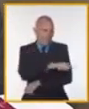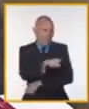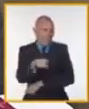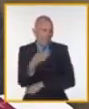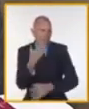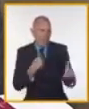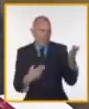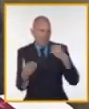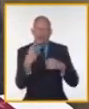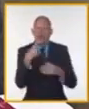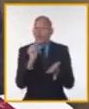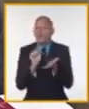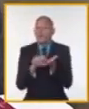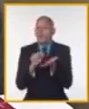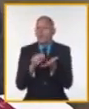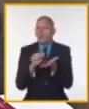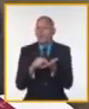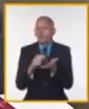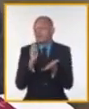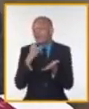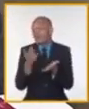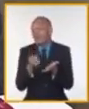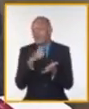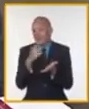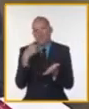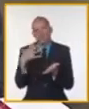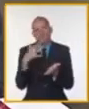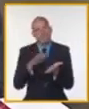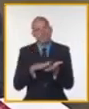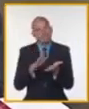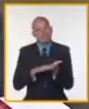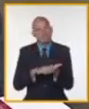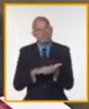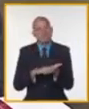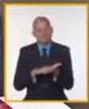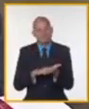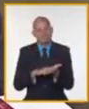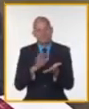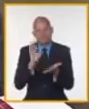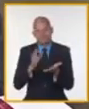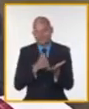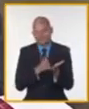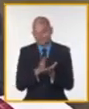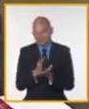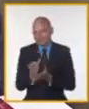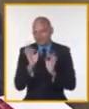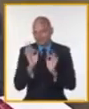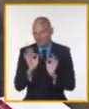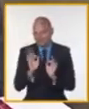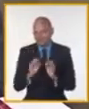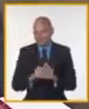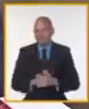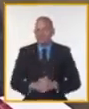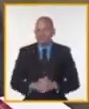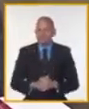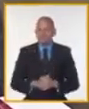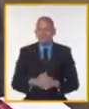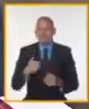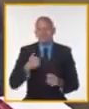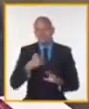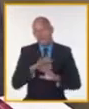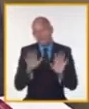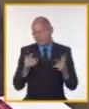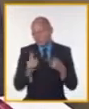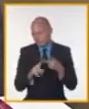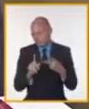es muy oportuno y muy valioso lo que aporta permanentemente la vinculación. Y el segundo